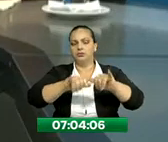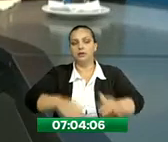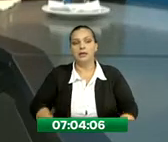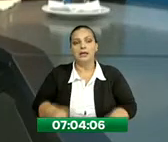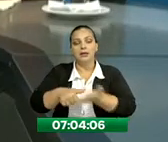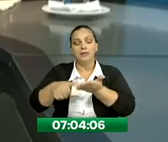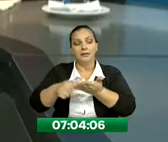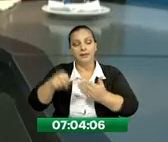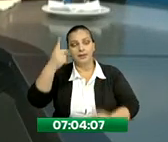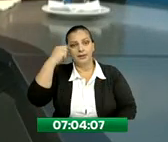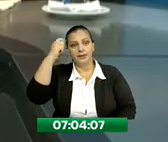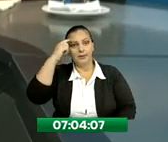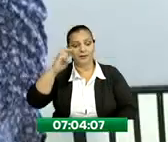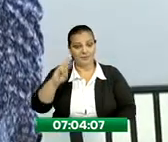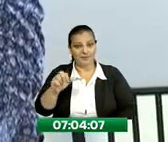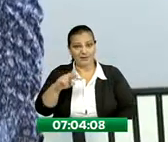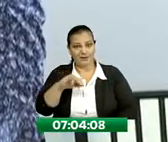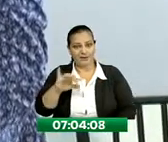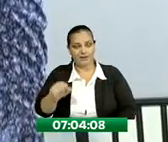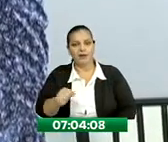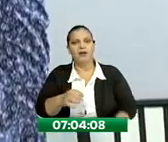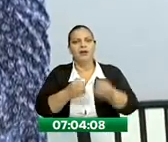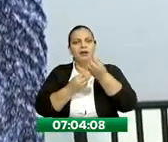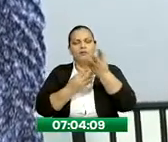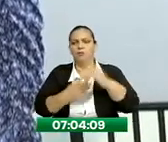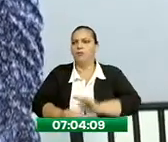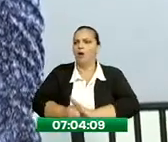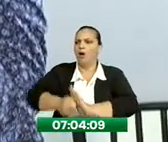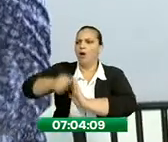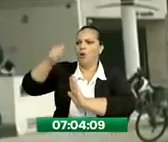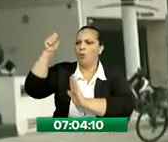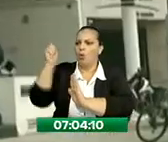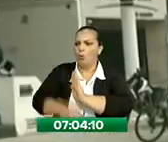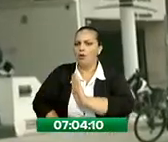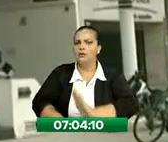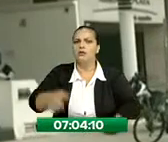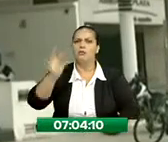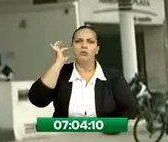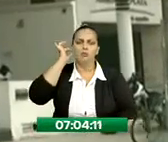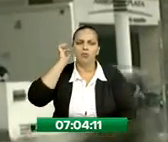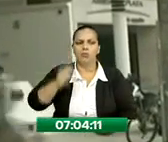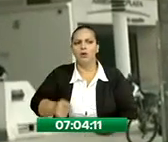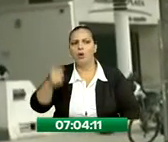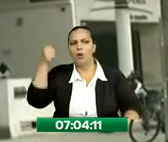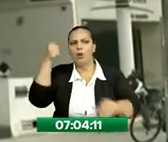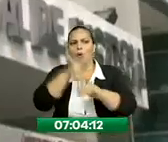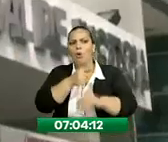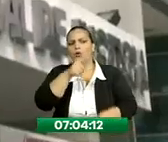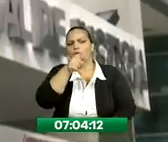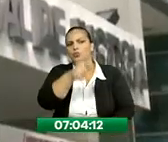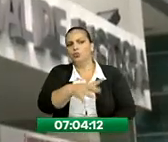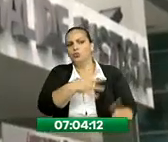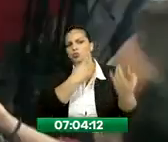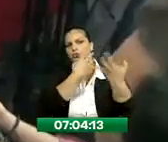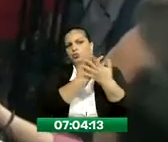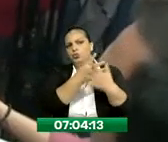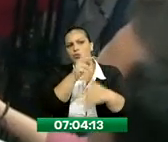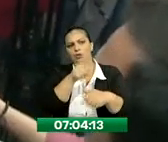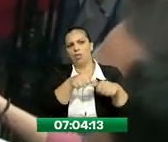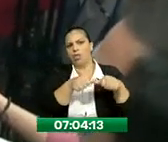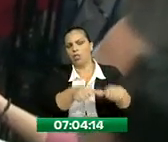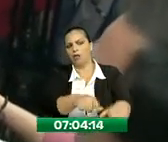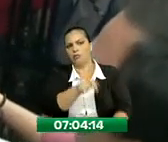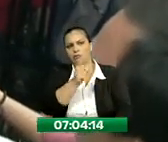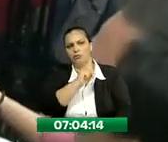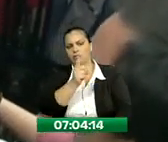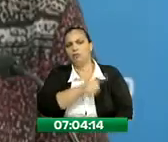Gobierno, expresó su admiración por la decisión de la jueza subrogante de la Corte Provincial de Justicia, Pavlova Guerra, a favor de